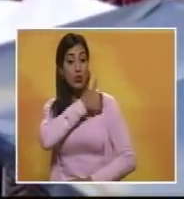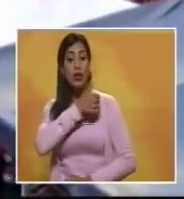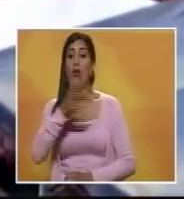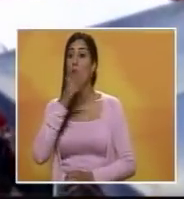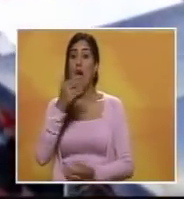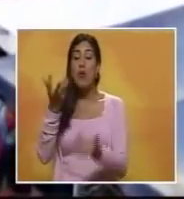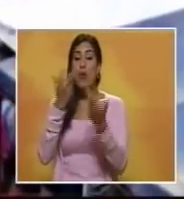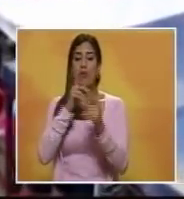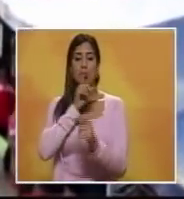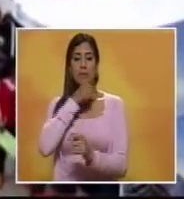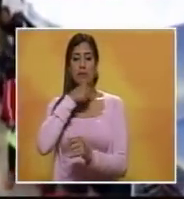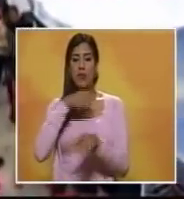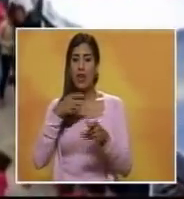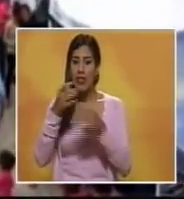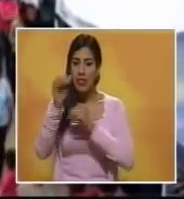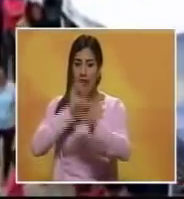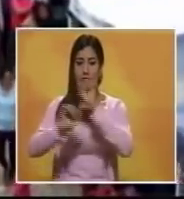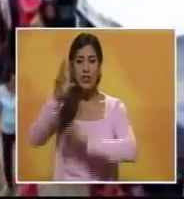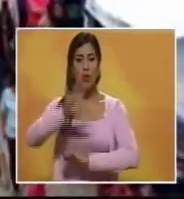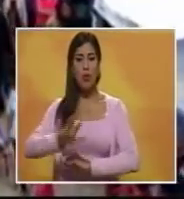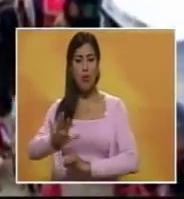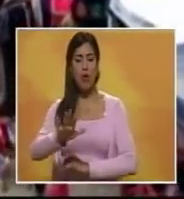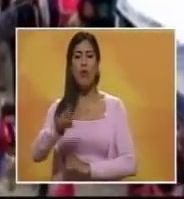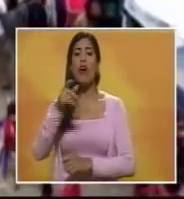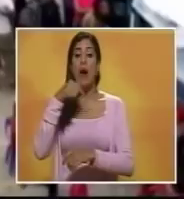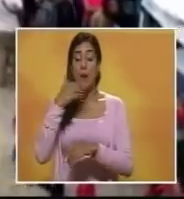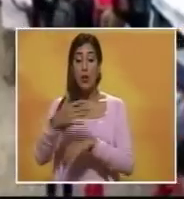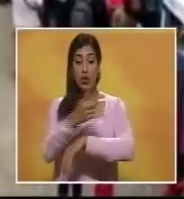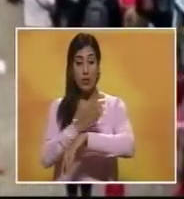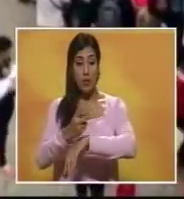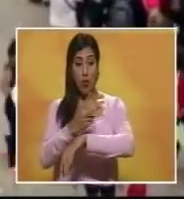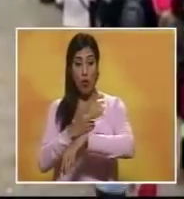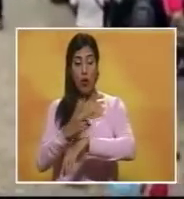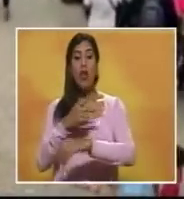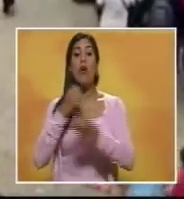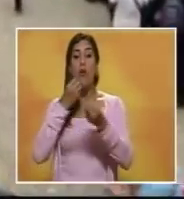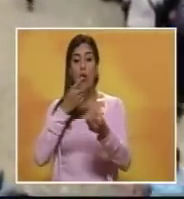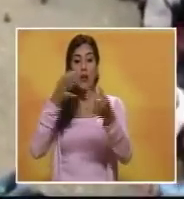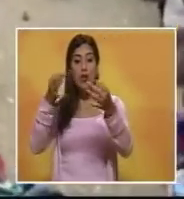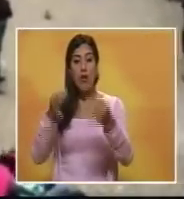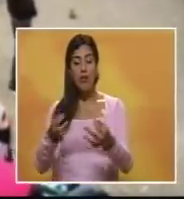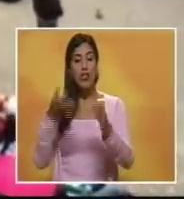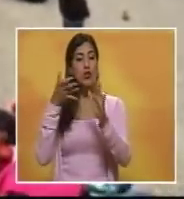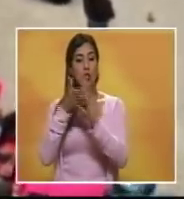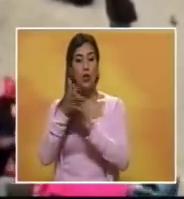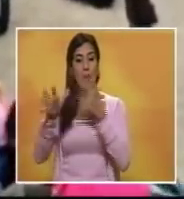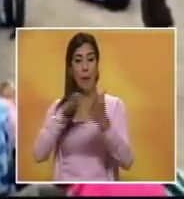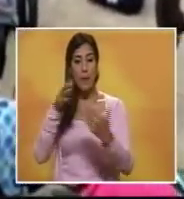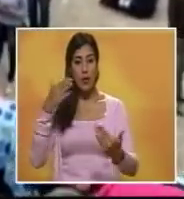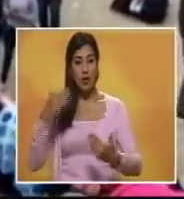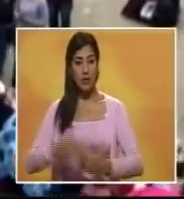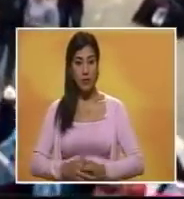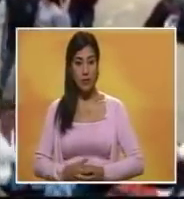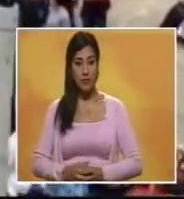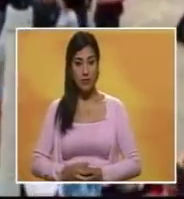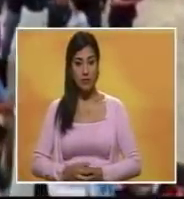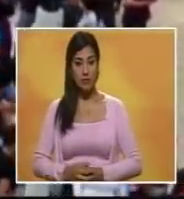no se han pronunciado. Defensoría del Pueblo señaló que en las próximas horas emitirá un comunicado sobre esta situación.